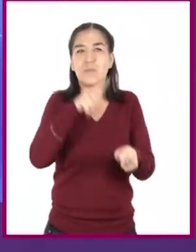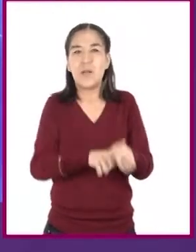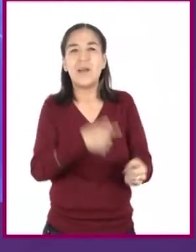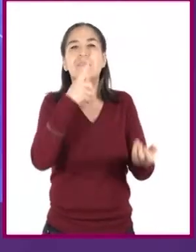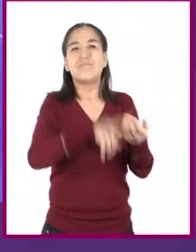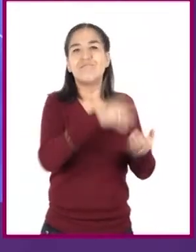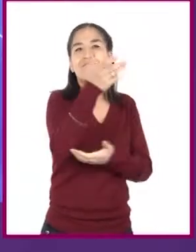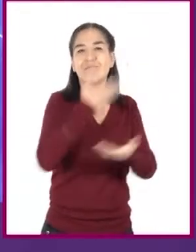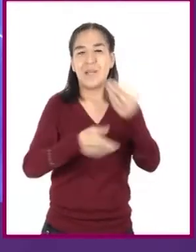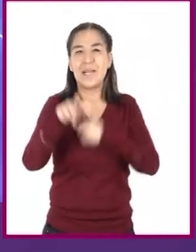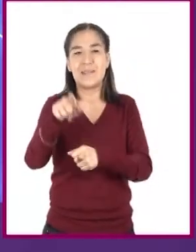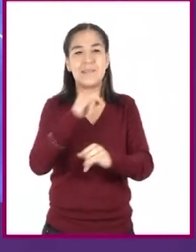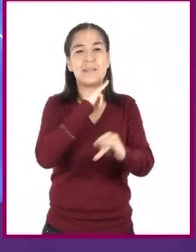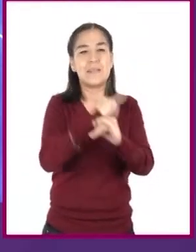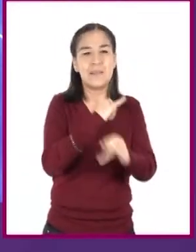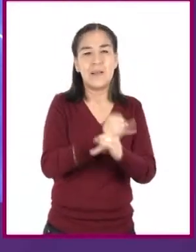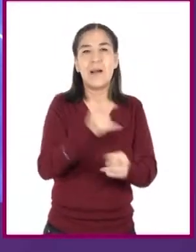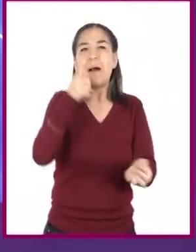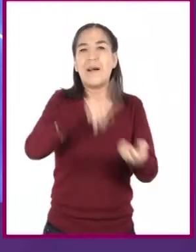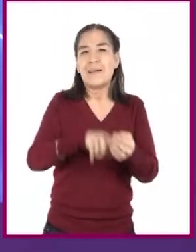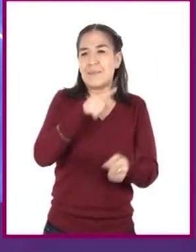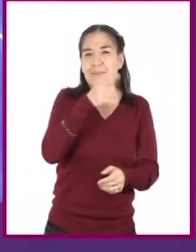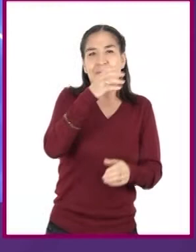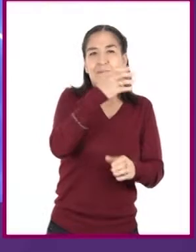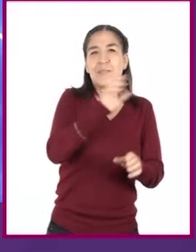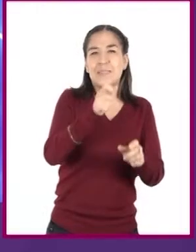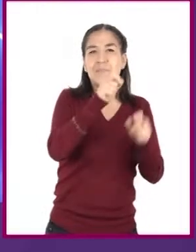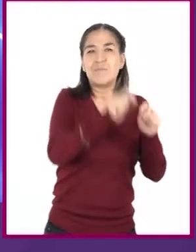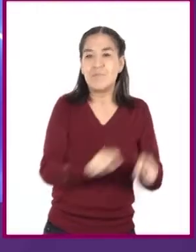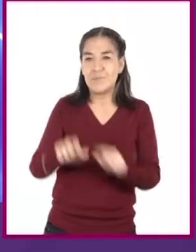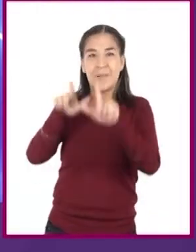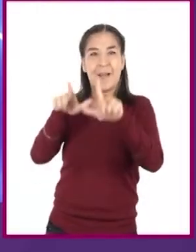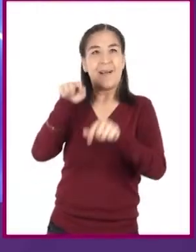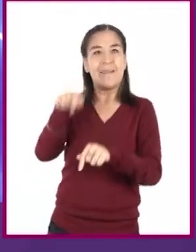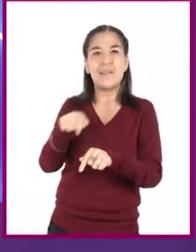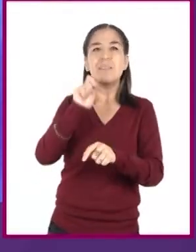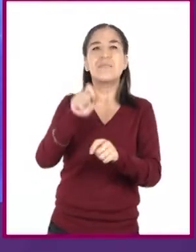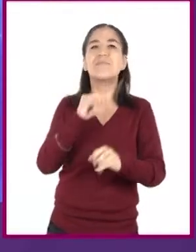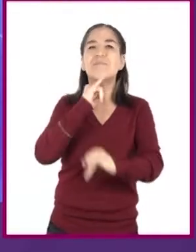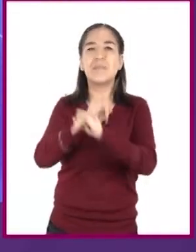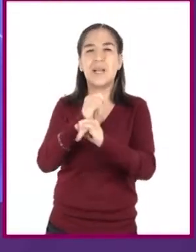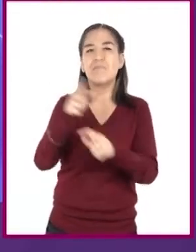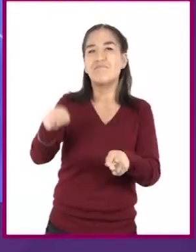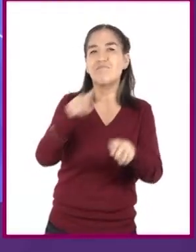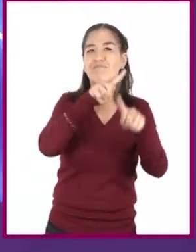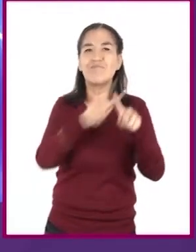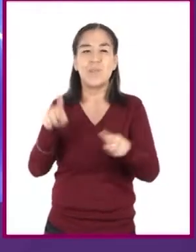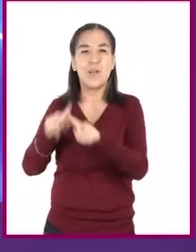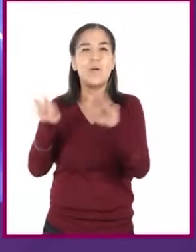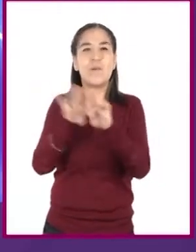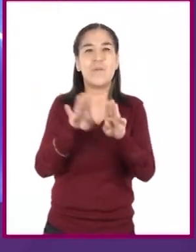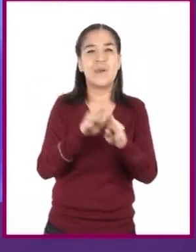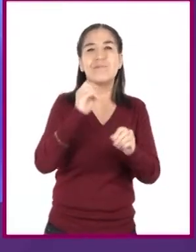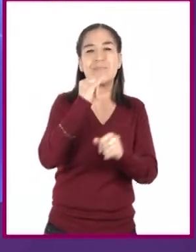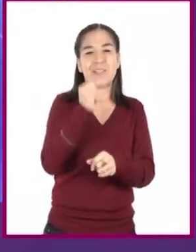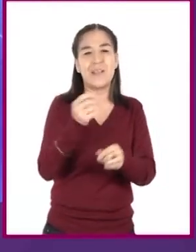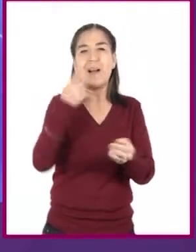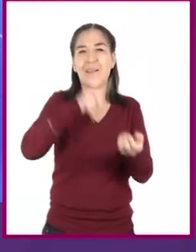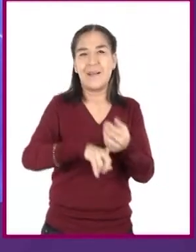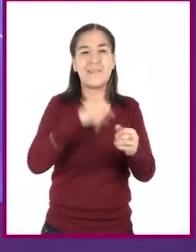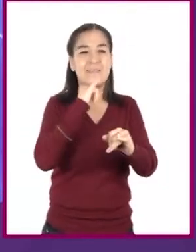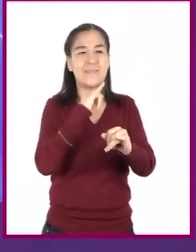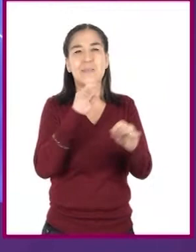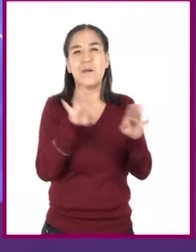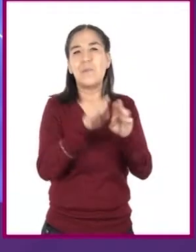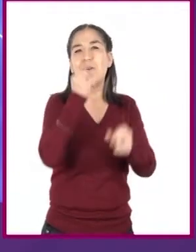redes sociales, que subimos a la red y que se registra en toda clase de sistemas informáticos. Nuestro yo digital es la